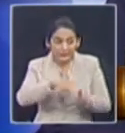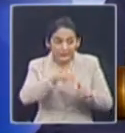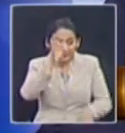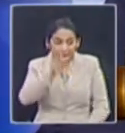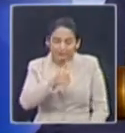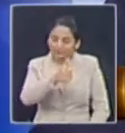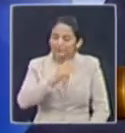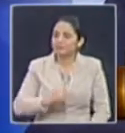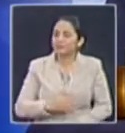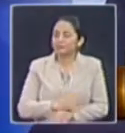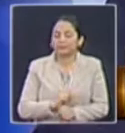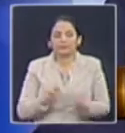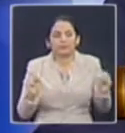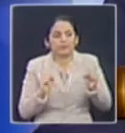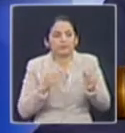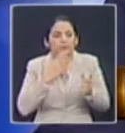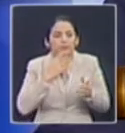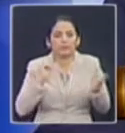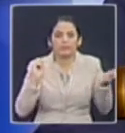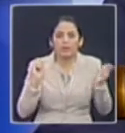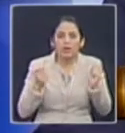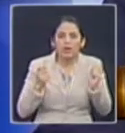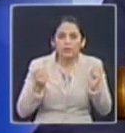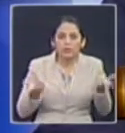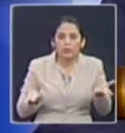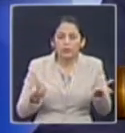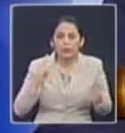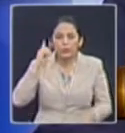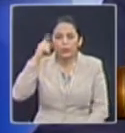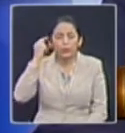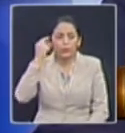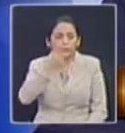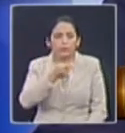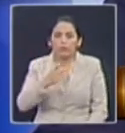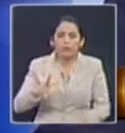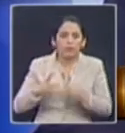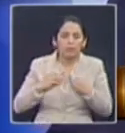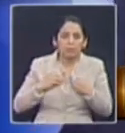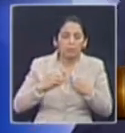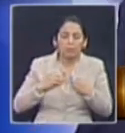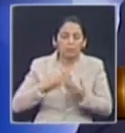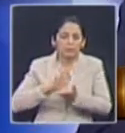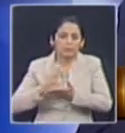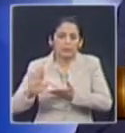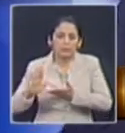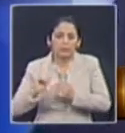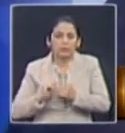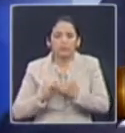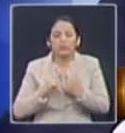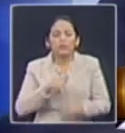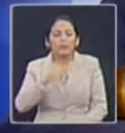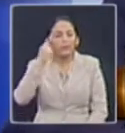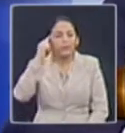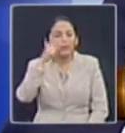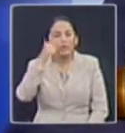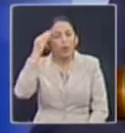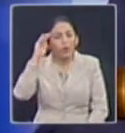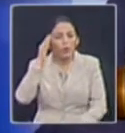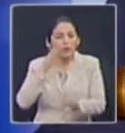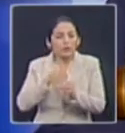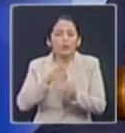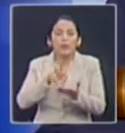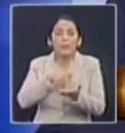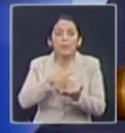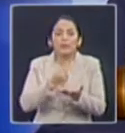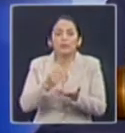no supo sintonizar aquello, pero más allá, repito, yo creo que están intenciones recaudatorias y también